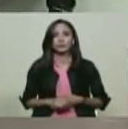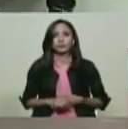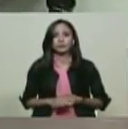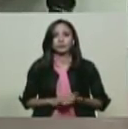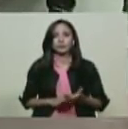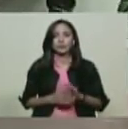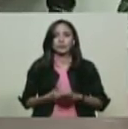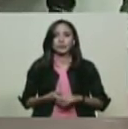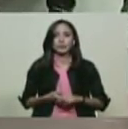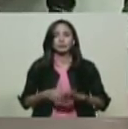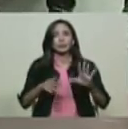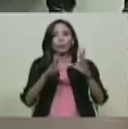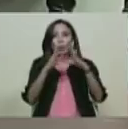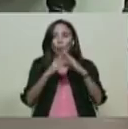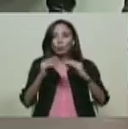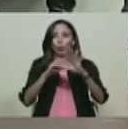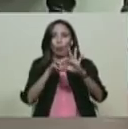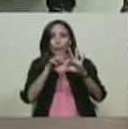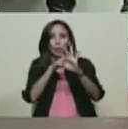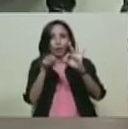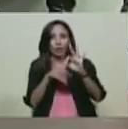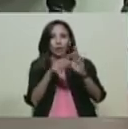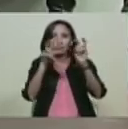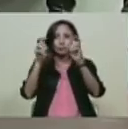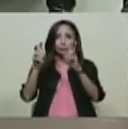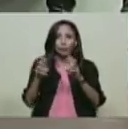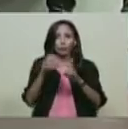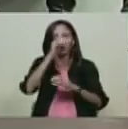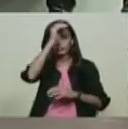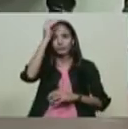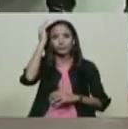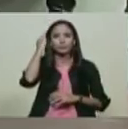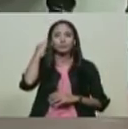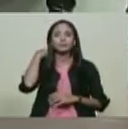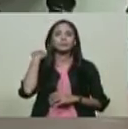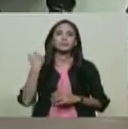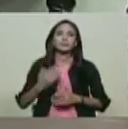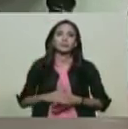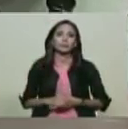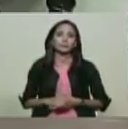mueven. Y todo eso va a